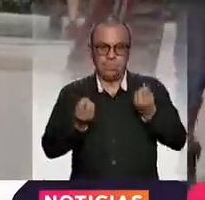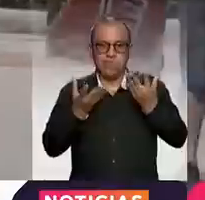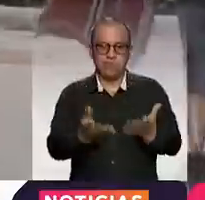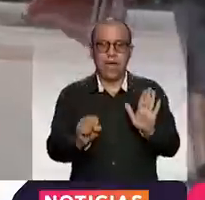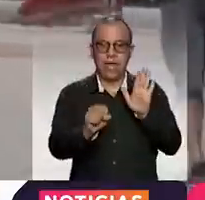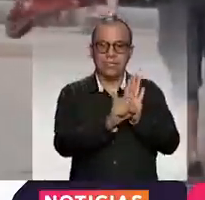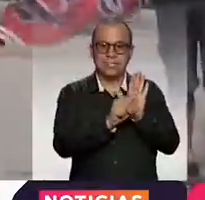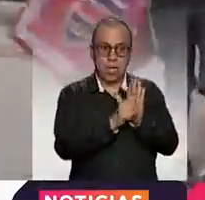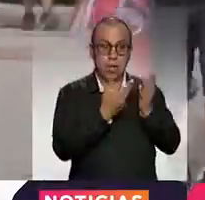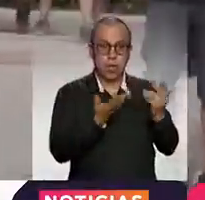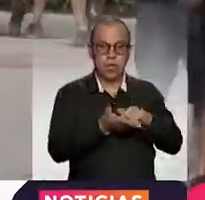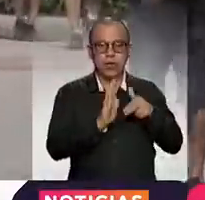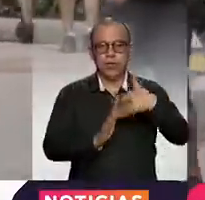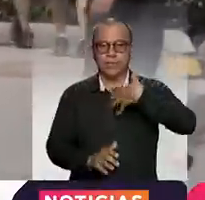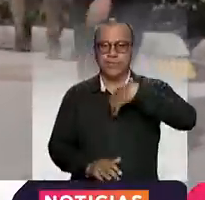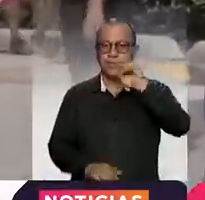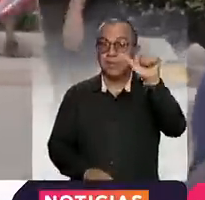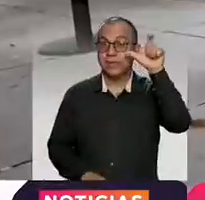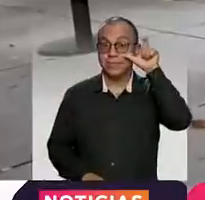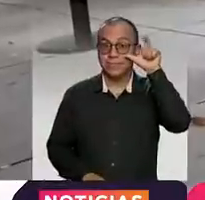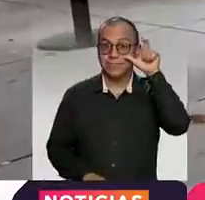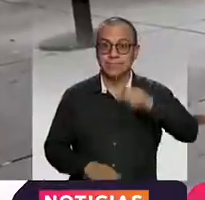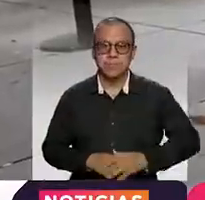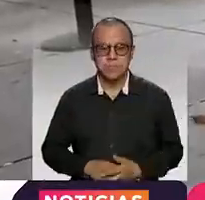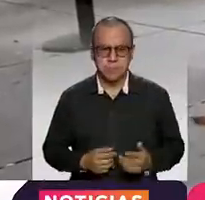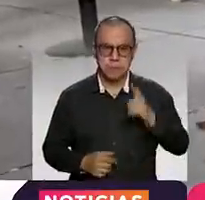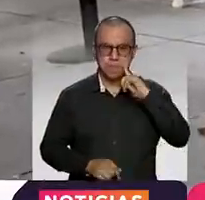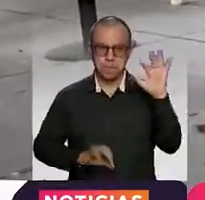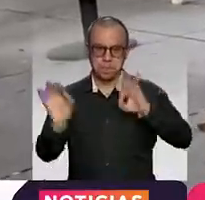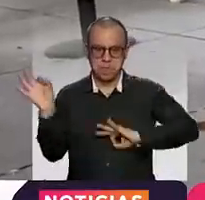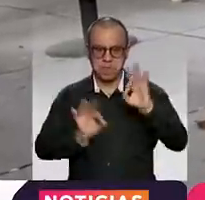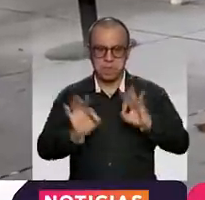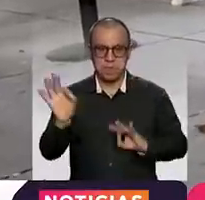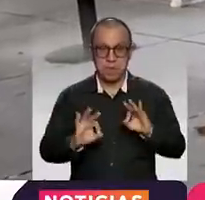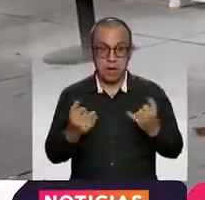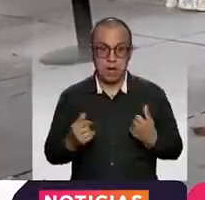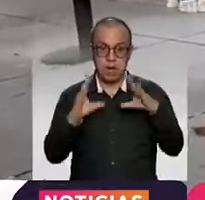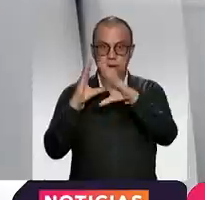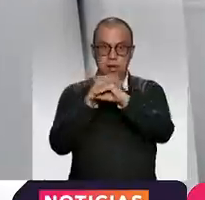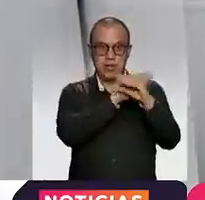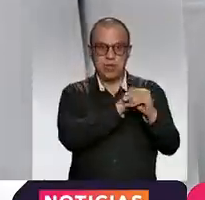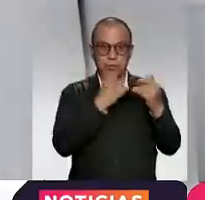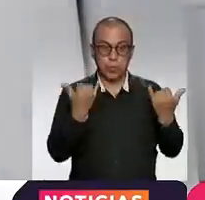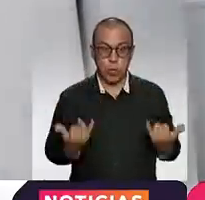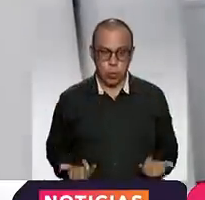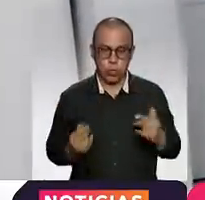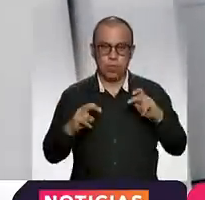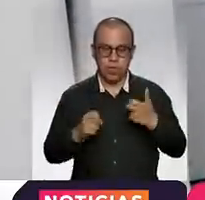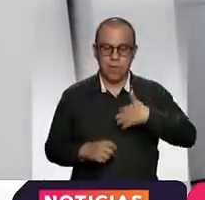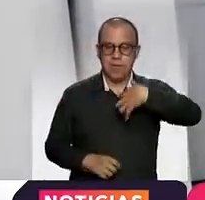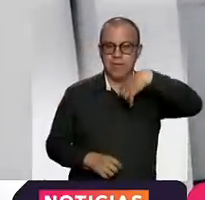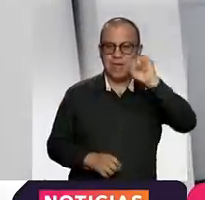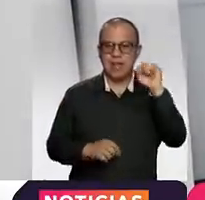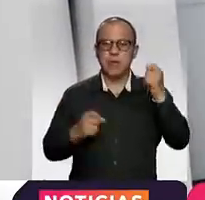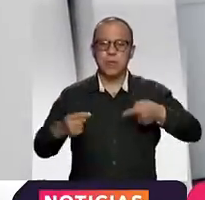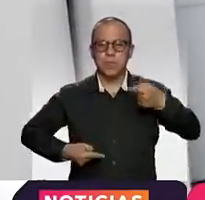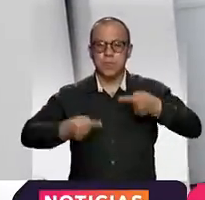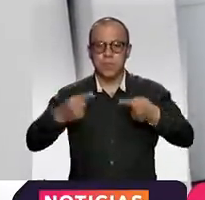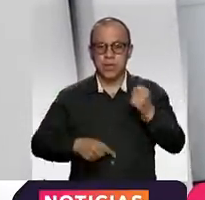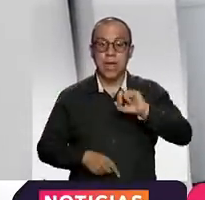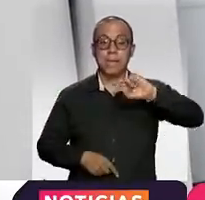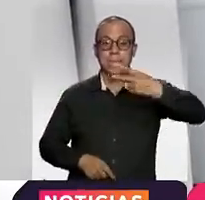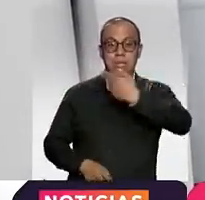estado le otorgarían la victoria a Biden. Las proyecciones indican que en la noche se conocería que el ganador de la contienda sería el